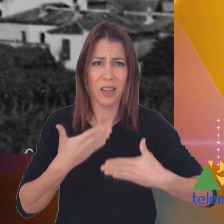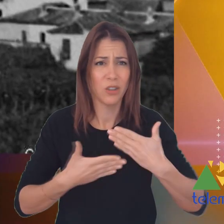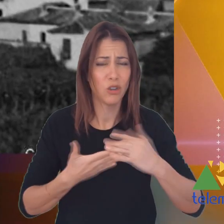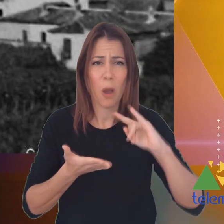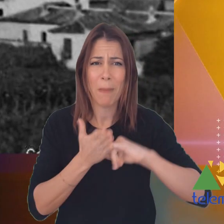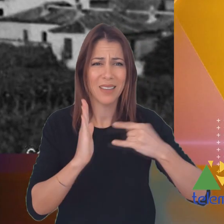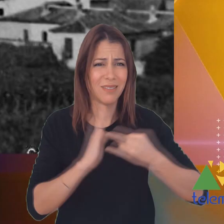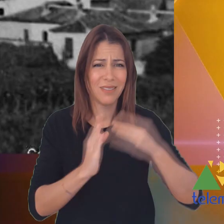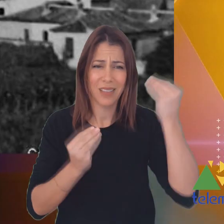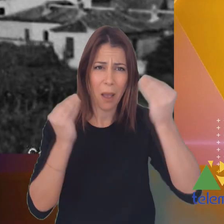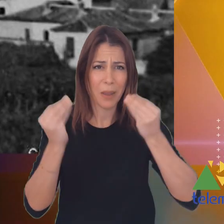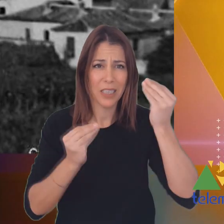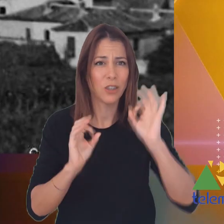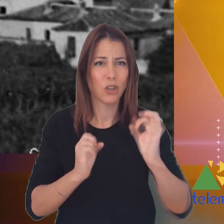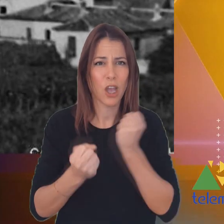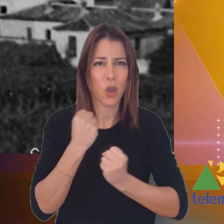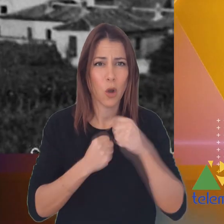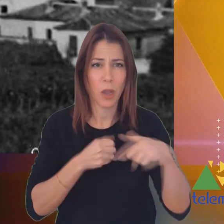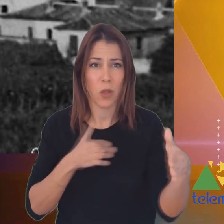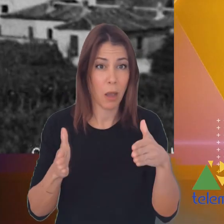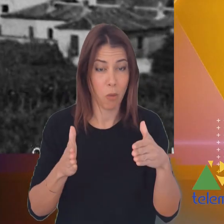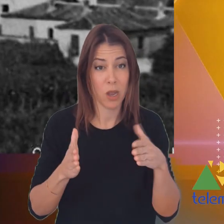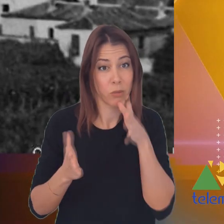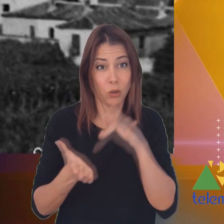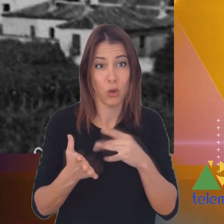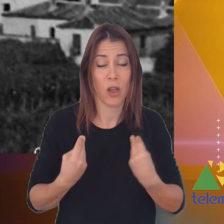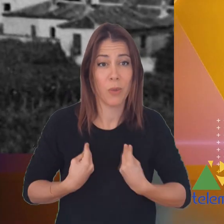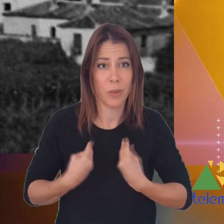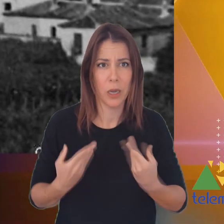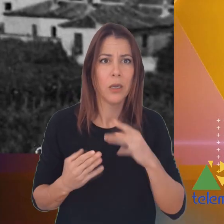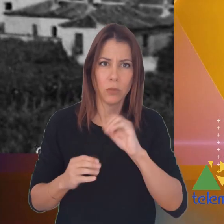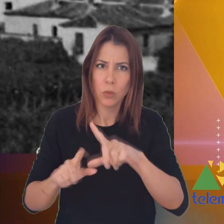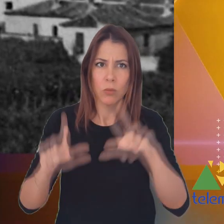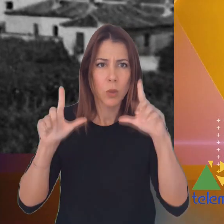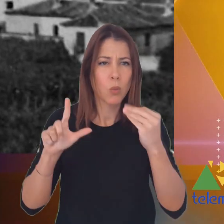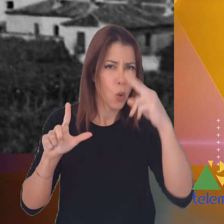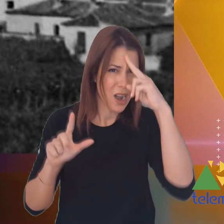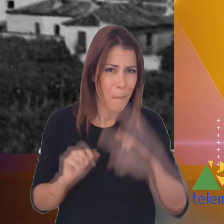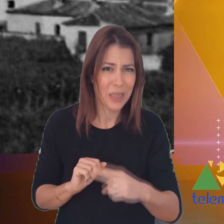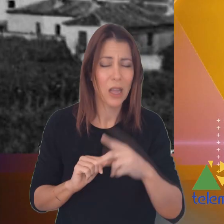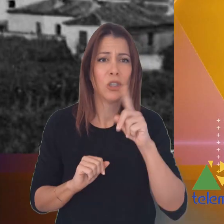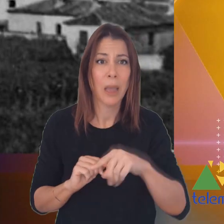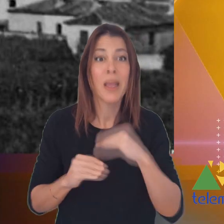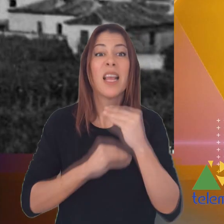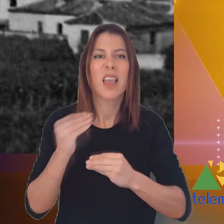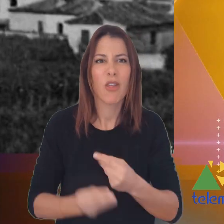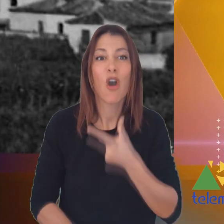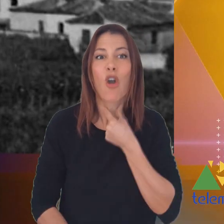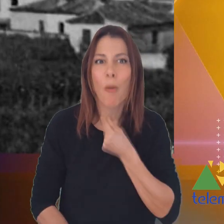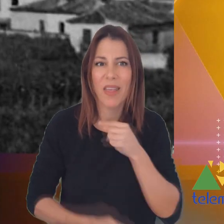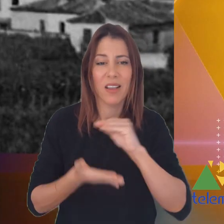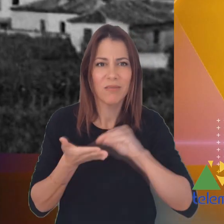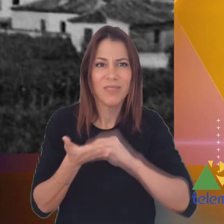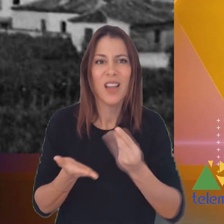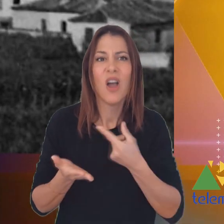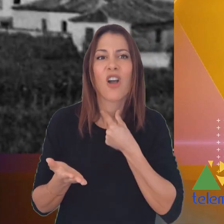planteamientos económicos de la época que le tocó vivir, ¿no? Es decir, fue todo un personaje muy respetado, hizo hasta comedia, escribió hasta comedia,